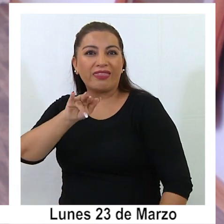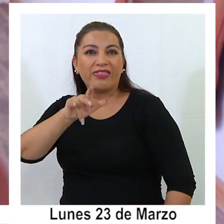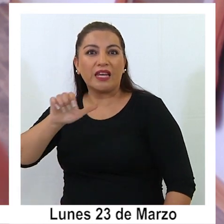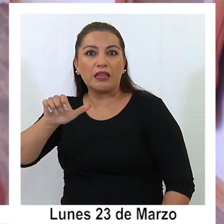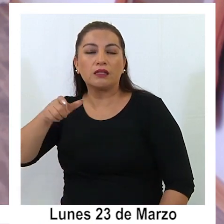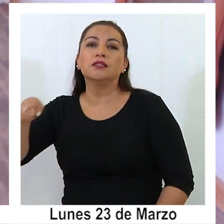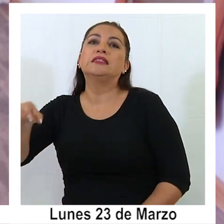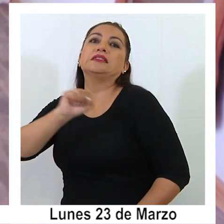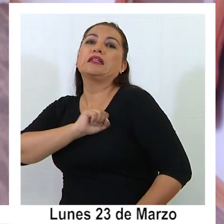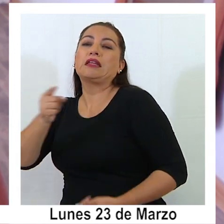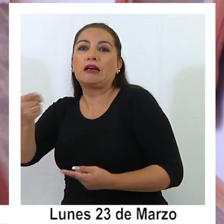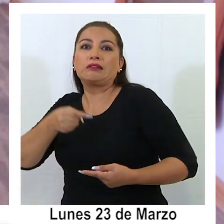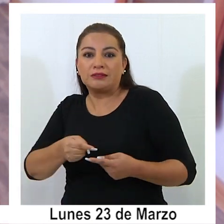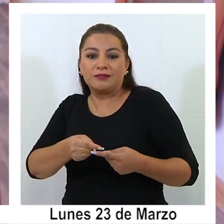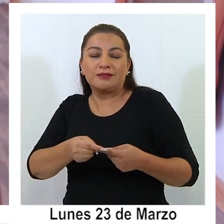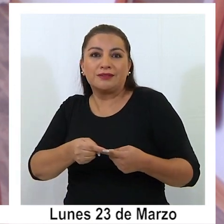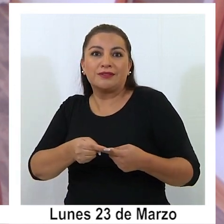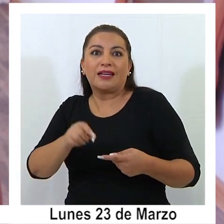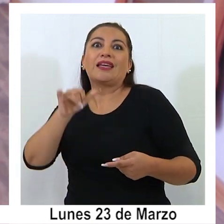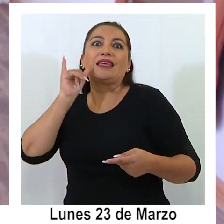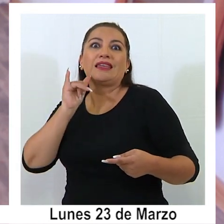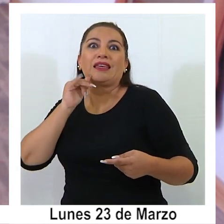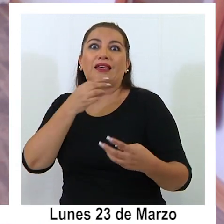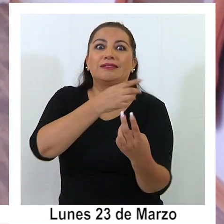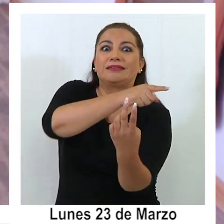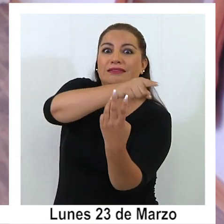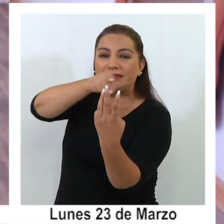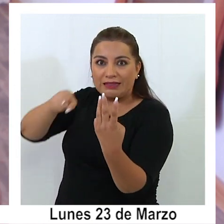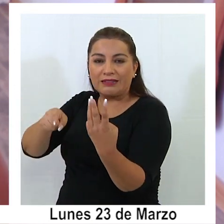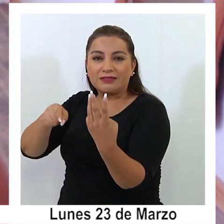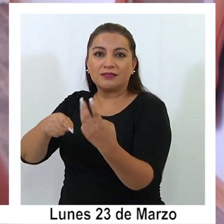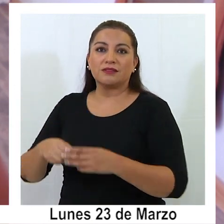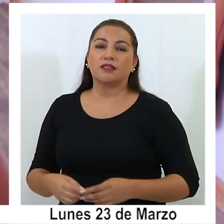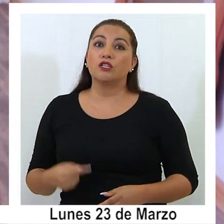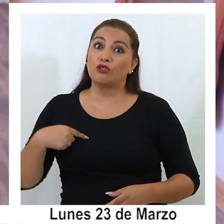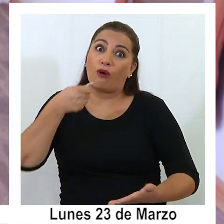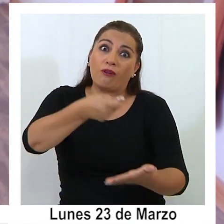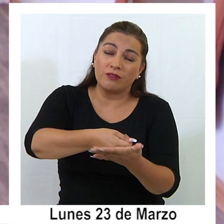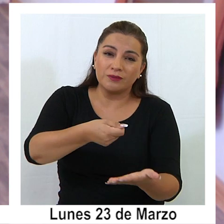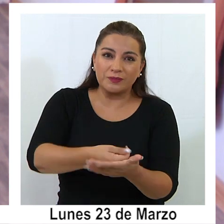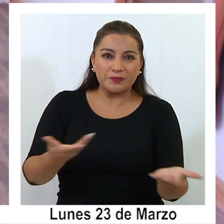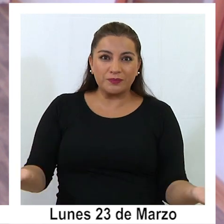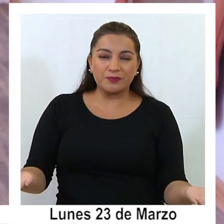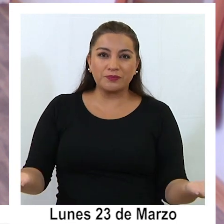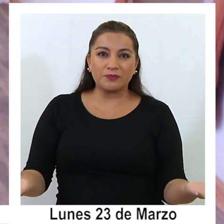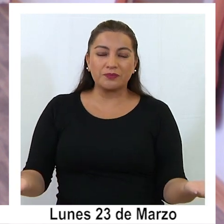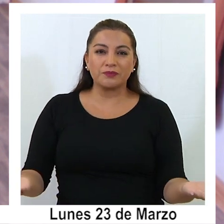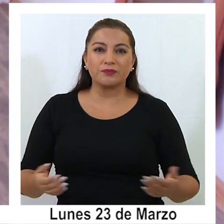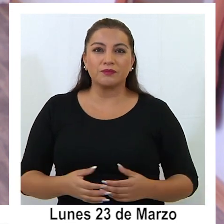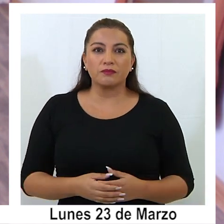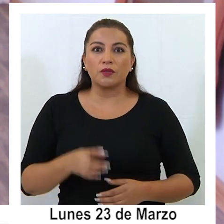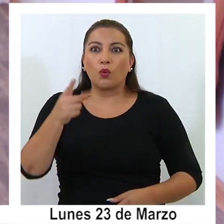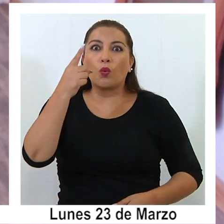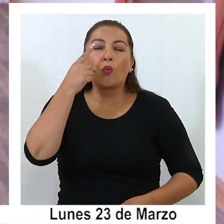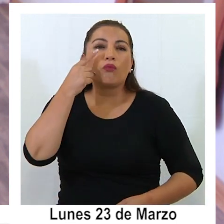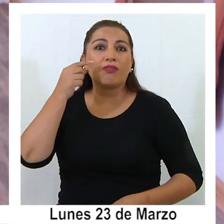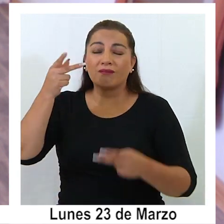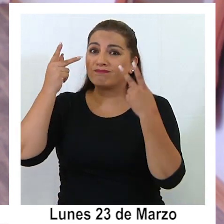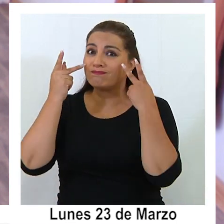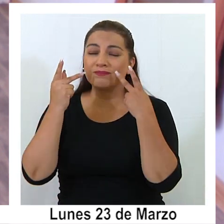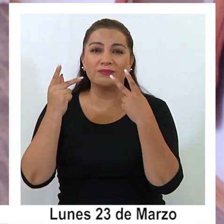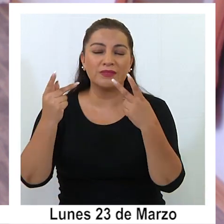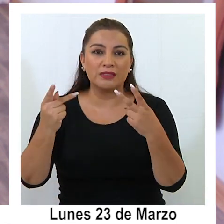después Santiago-Iquique. Entonces son 3 tramos. Hice las compras estando a un día de